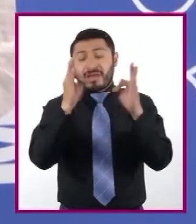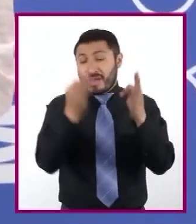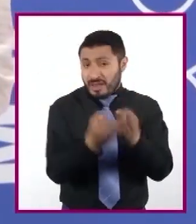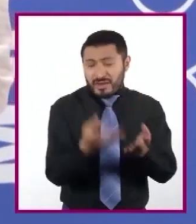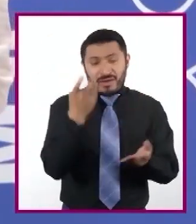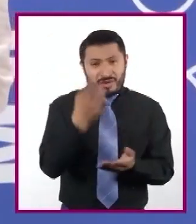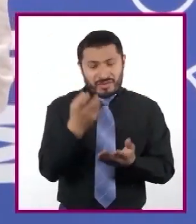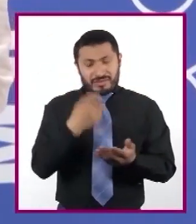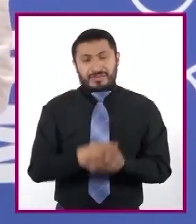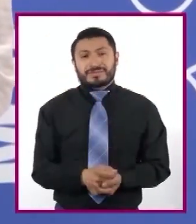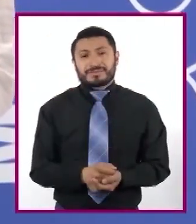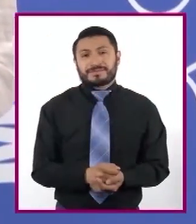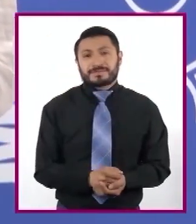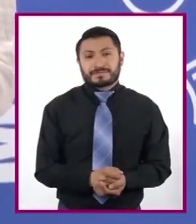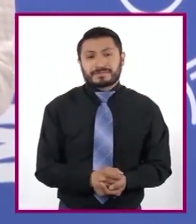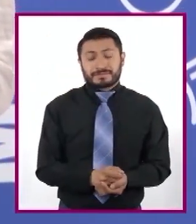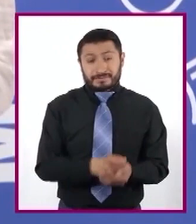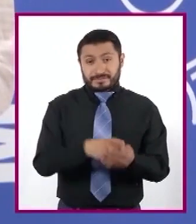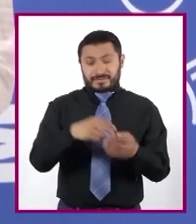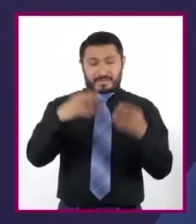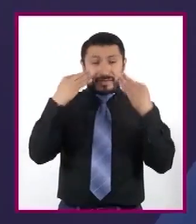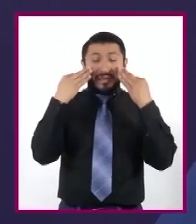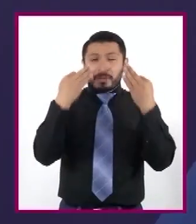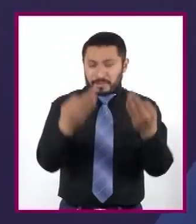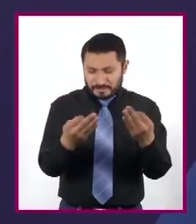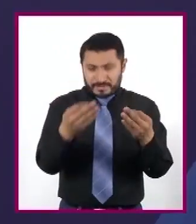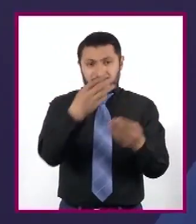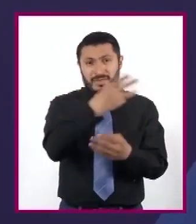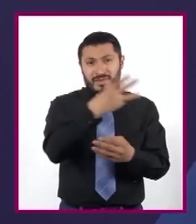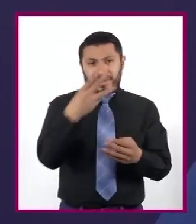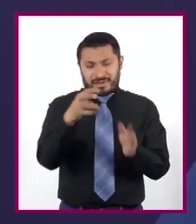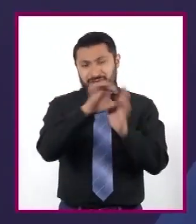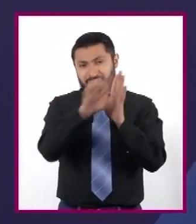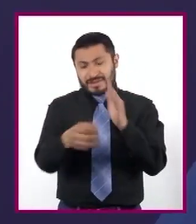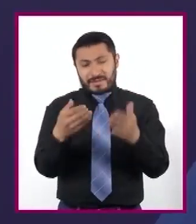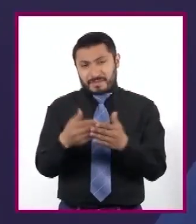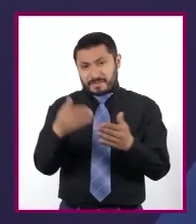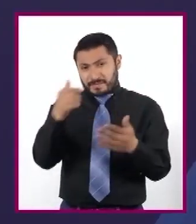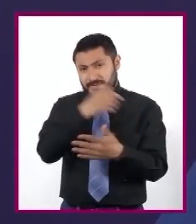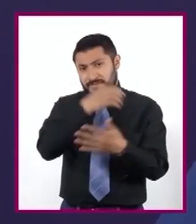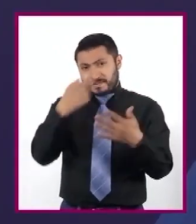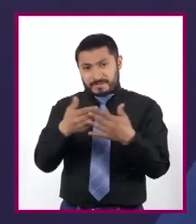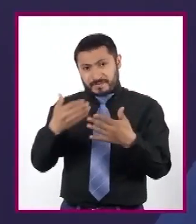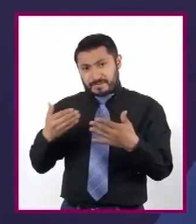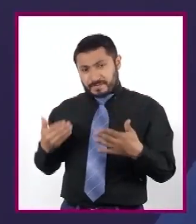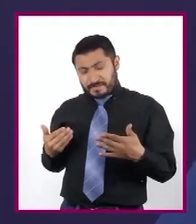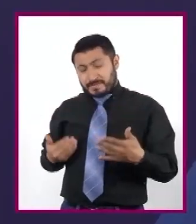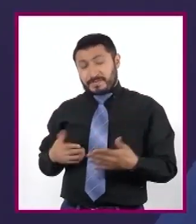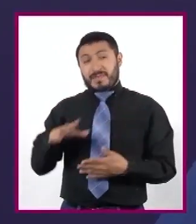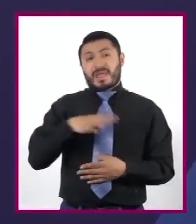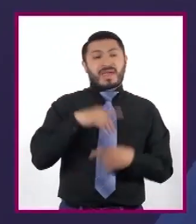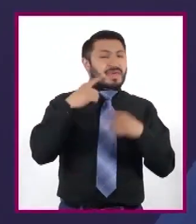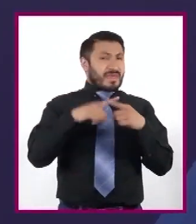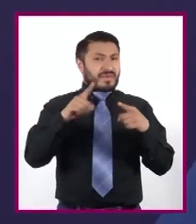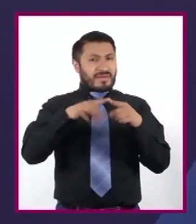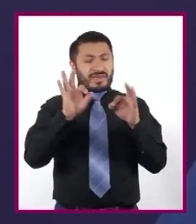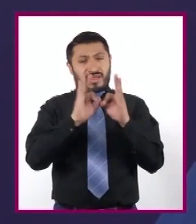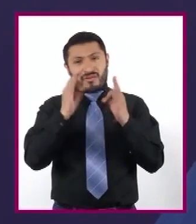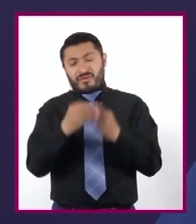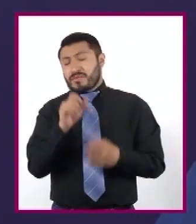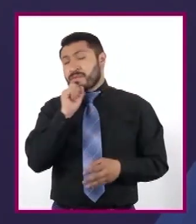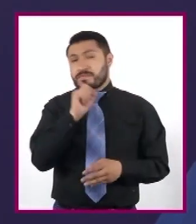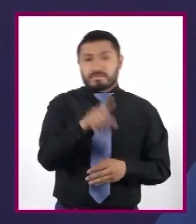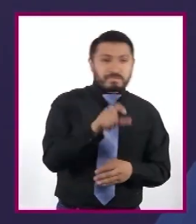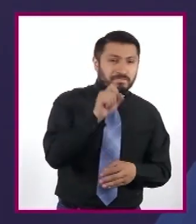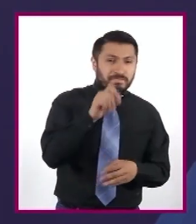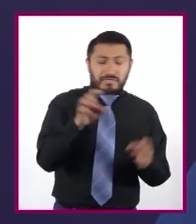sentido original. Como pudieron observar en los 3 ejemplos anteriores, existen diferentes maneras para nombrar situaciones,